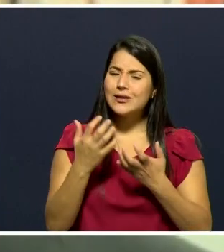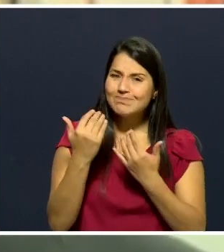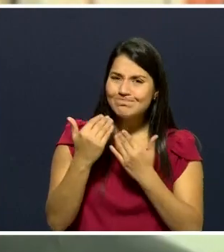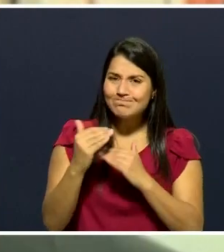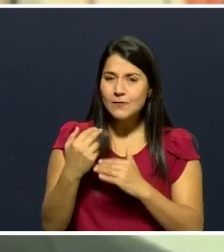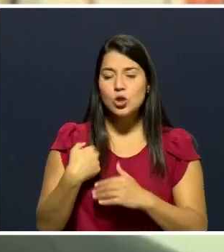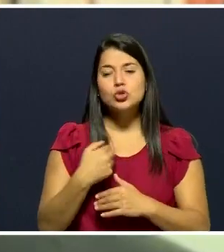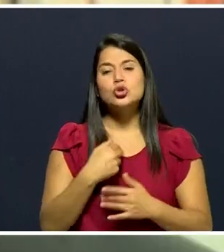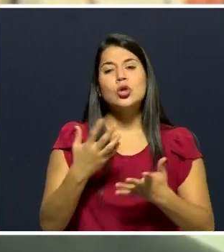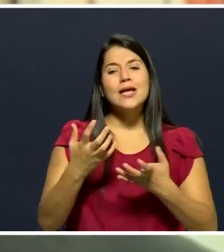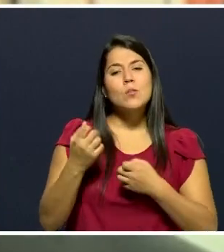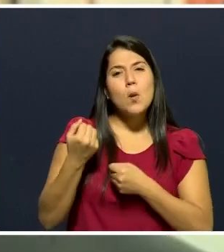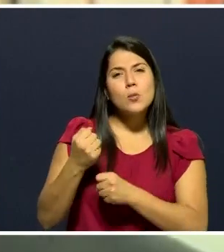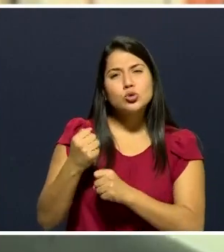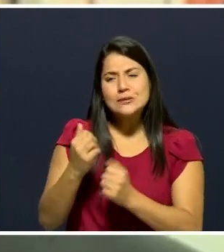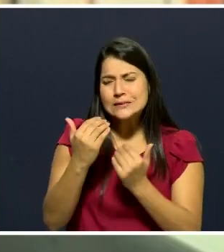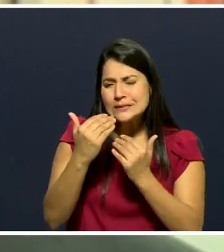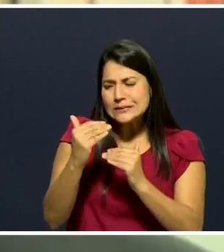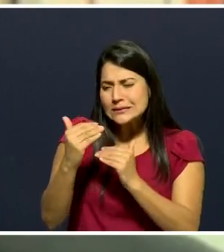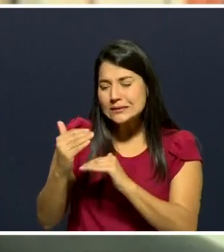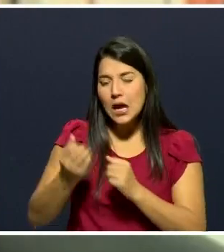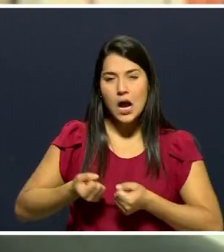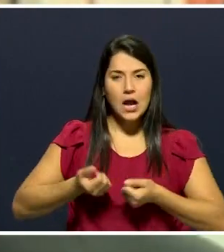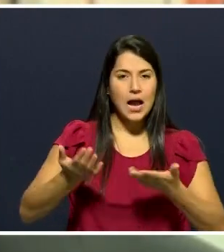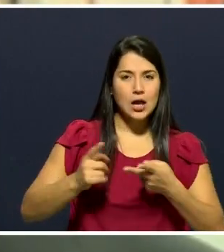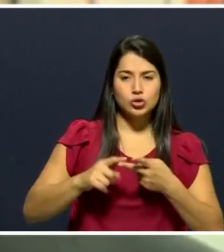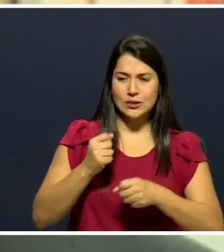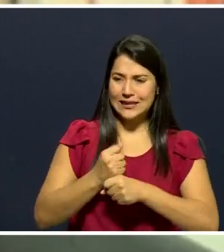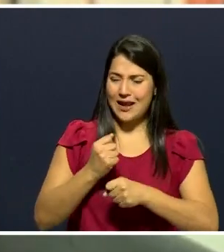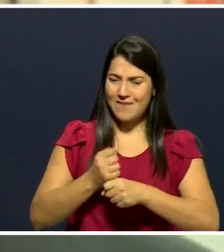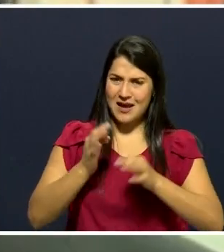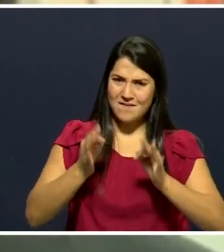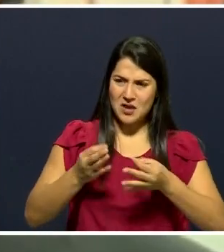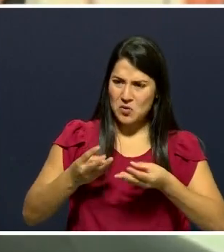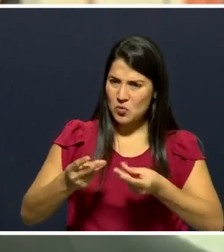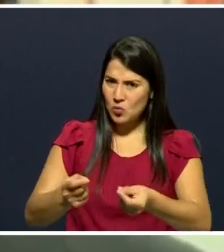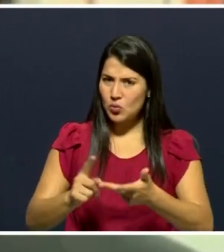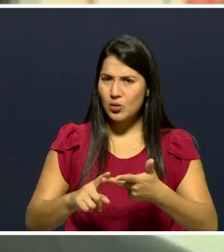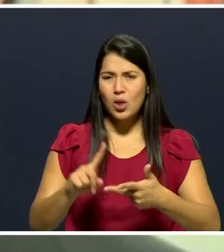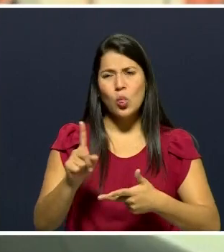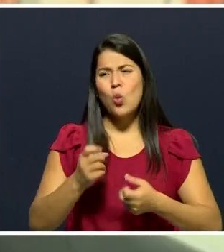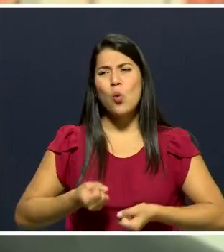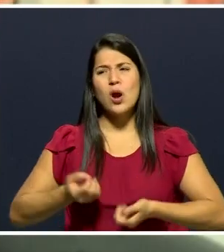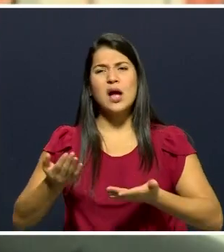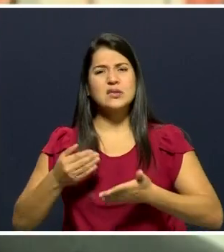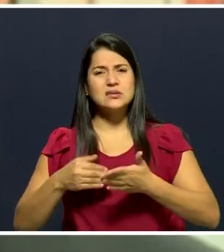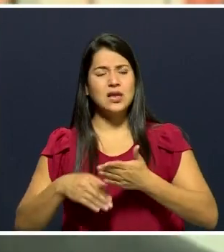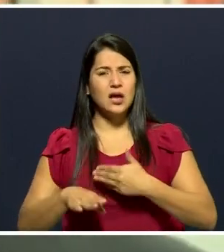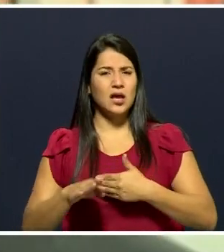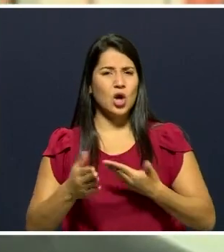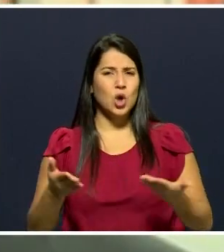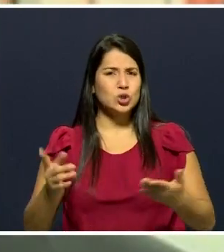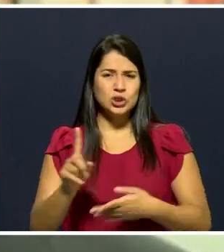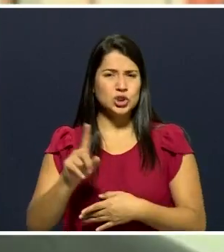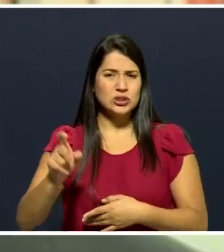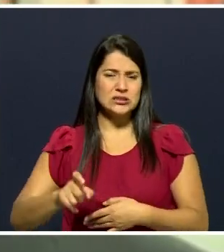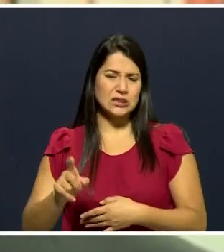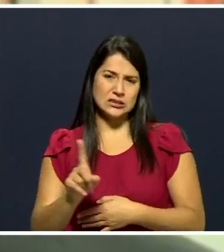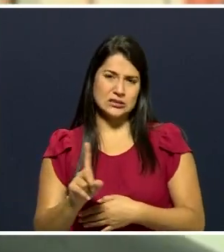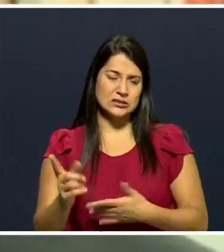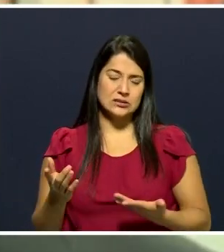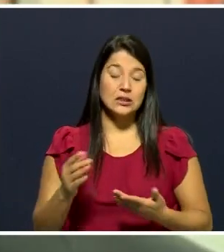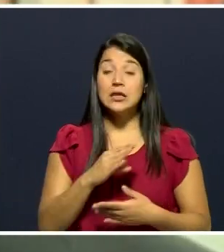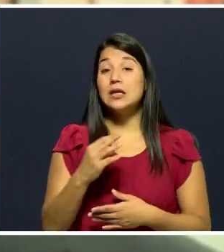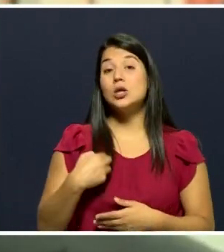gobierno local austero, eficiente, ágil, que no gaste en lo que no es imprescindible, y que en ese